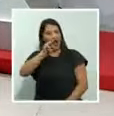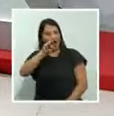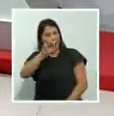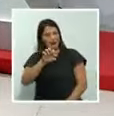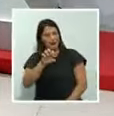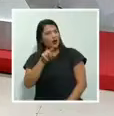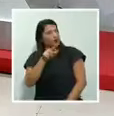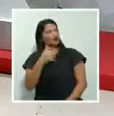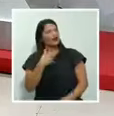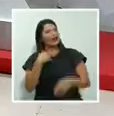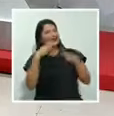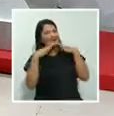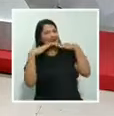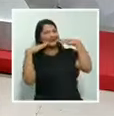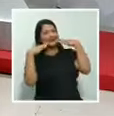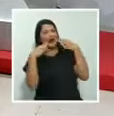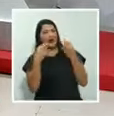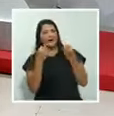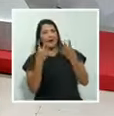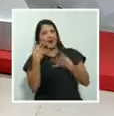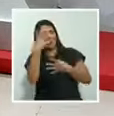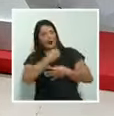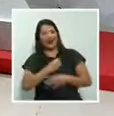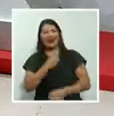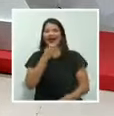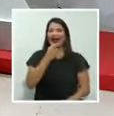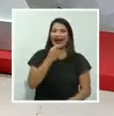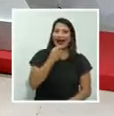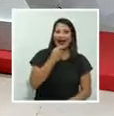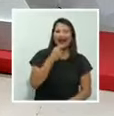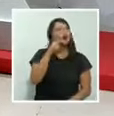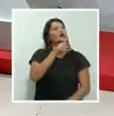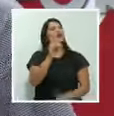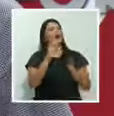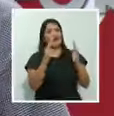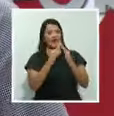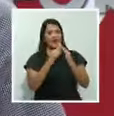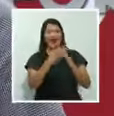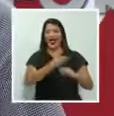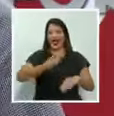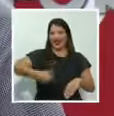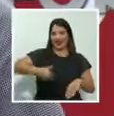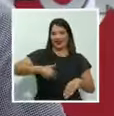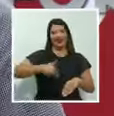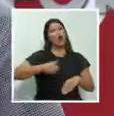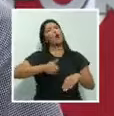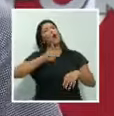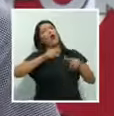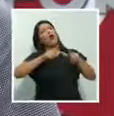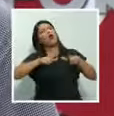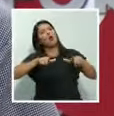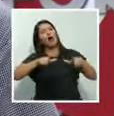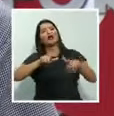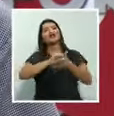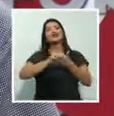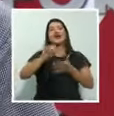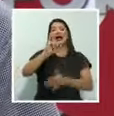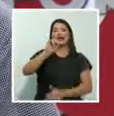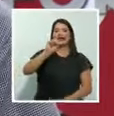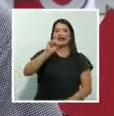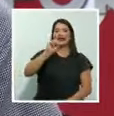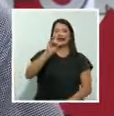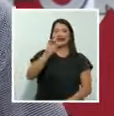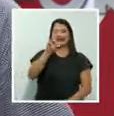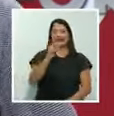usted un semblante, una sonrisa muy, muy, sí, muy bonita. Sí. Don Jaime, ¿de dónde nos acompaña? De Heredia. ¿Heredia? ¿Qué parte de Heredia? San Isidro.